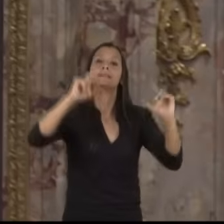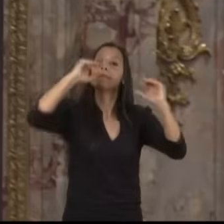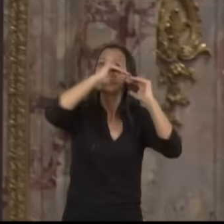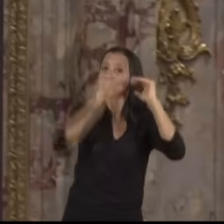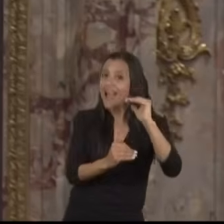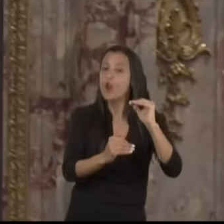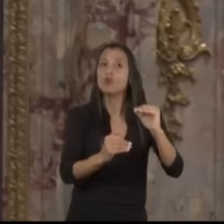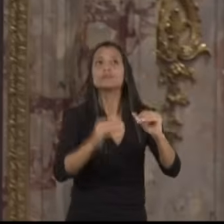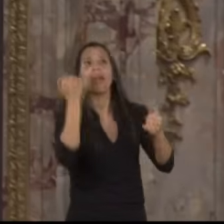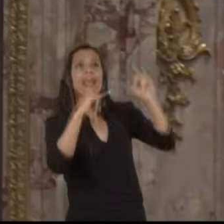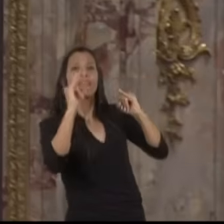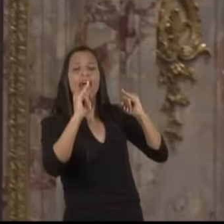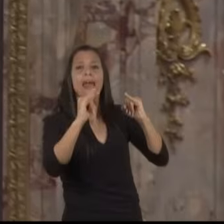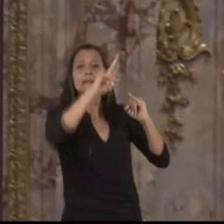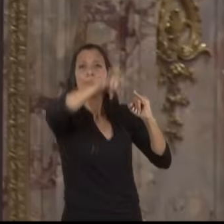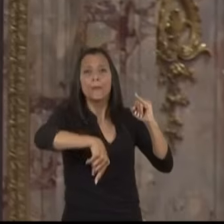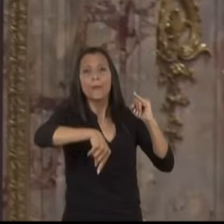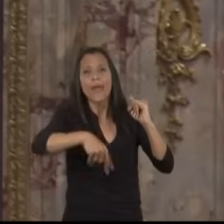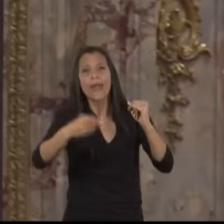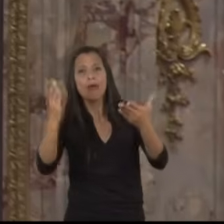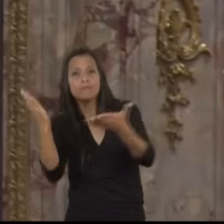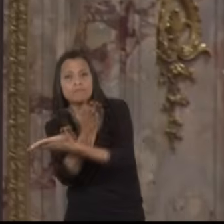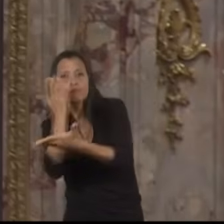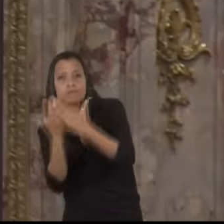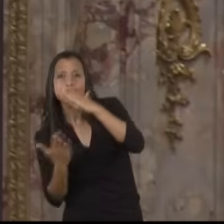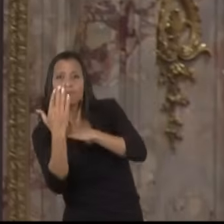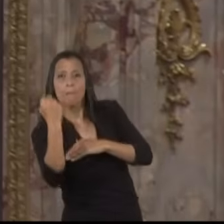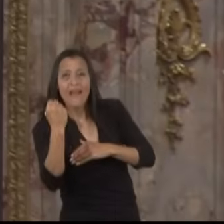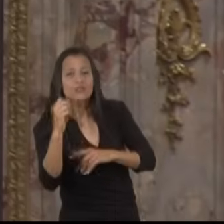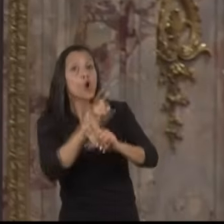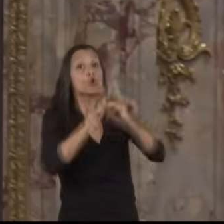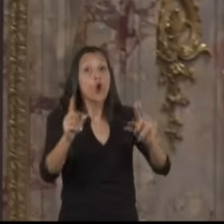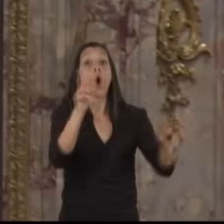se logran emitiendo dinero, sino reduciendo